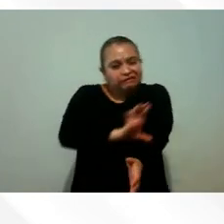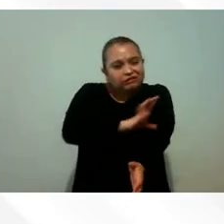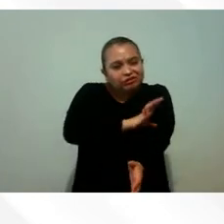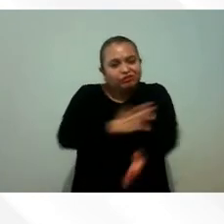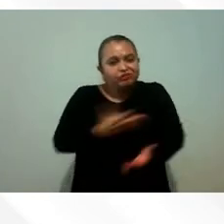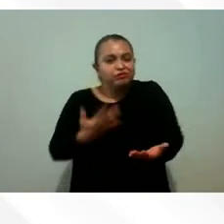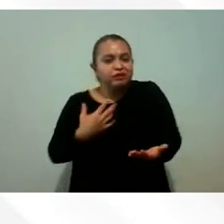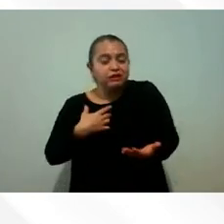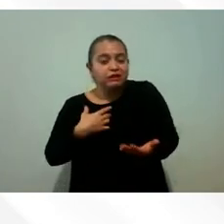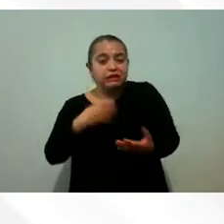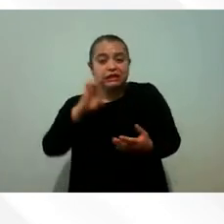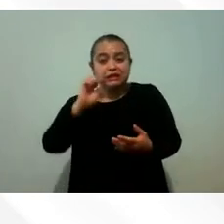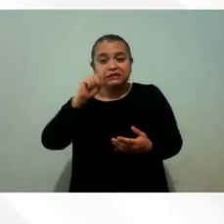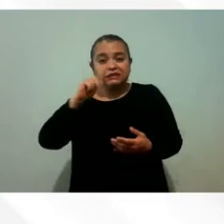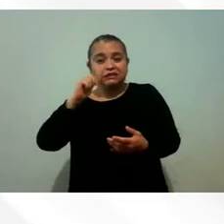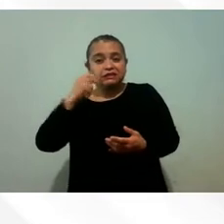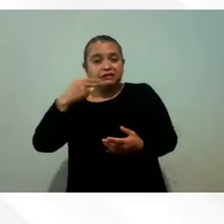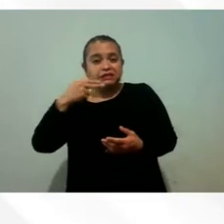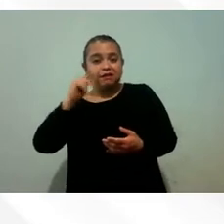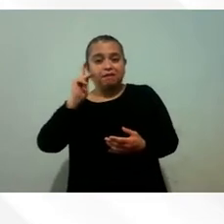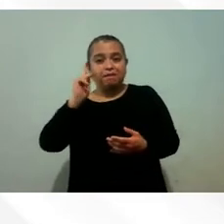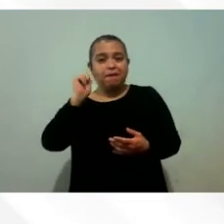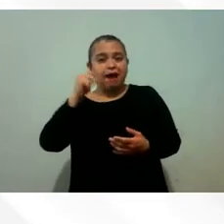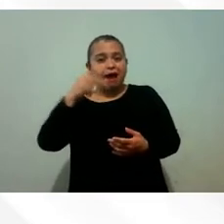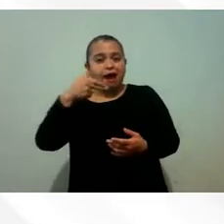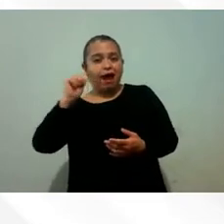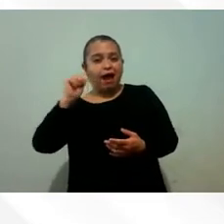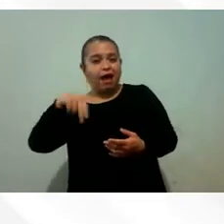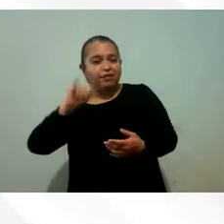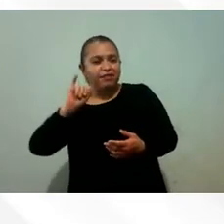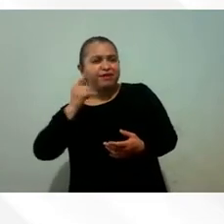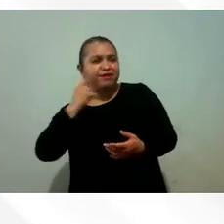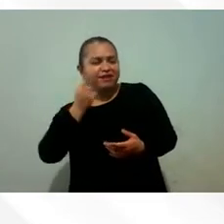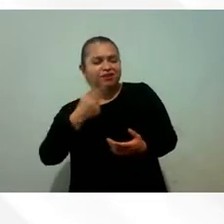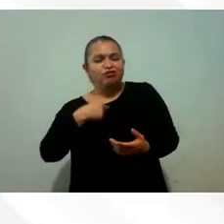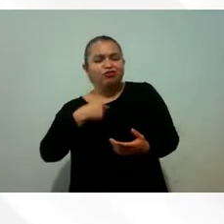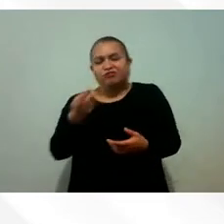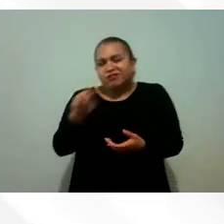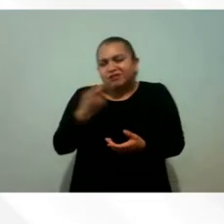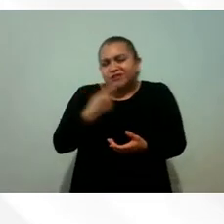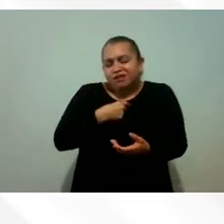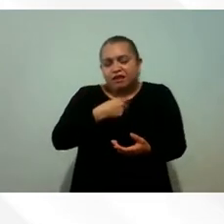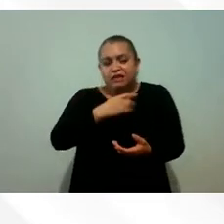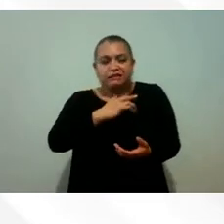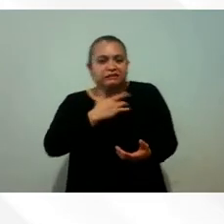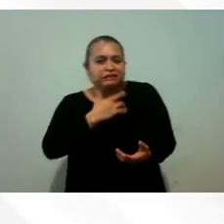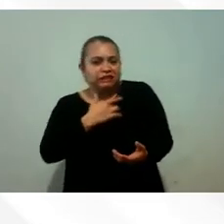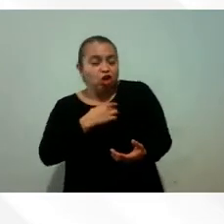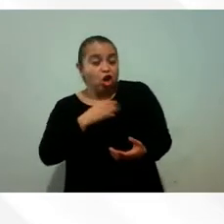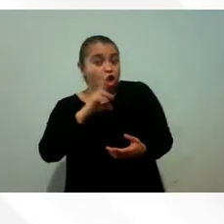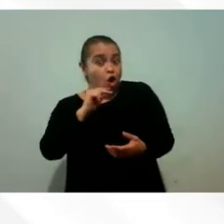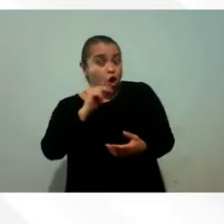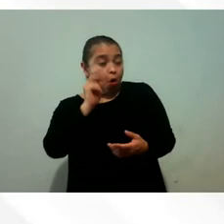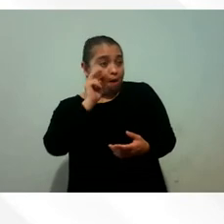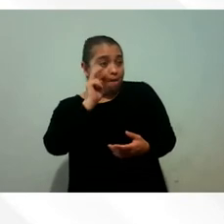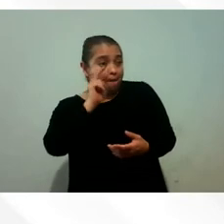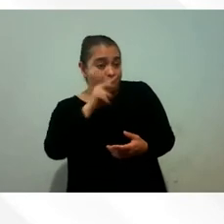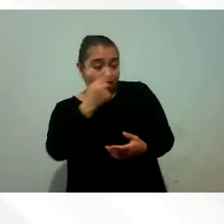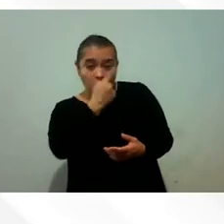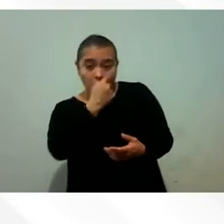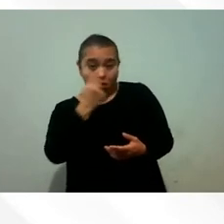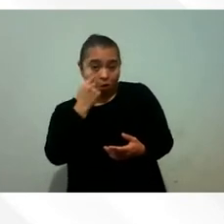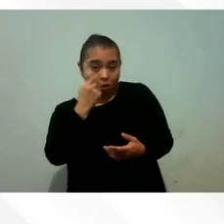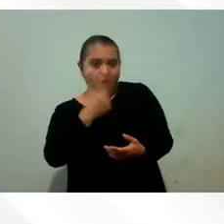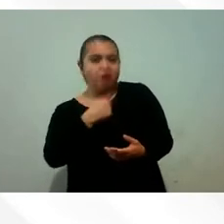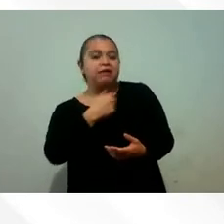González nos dice los sentimientos. Lo que los ojos no ven, nuestros deseos, sentimientos y emociones. Eduardo nos